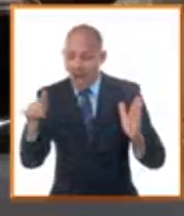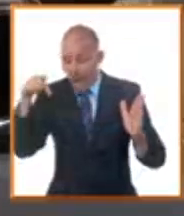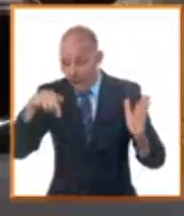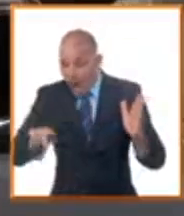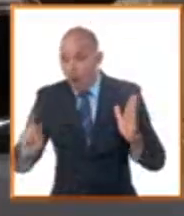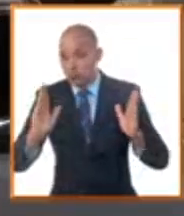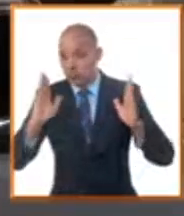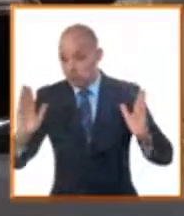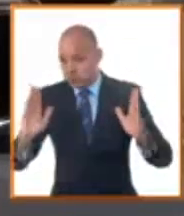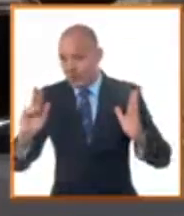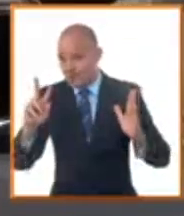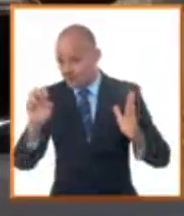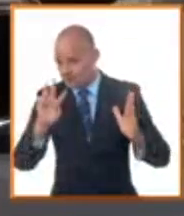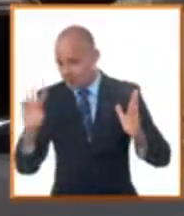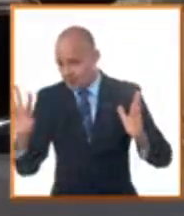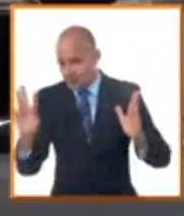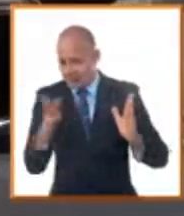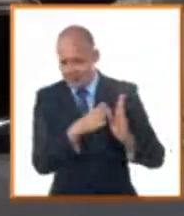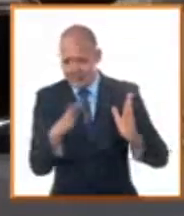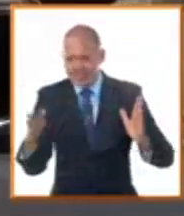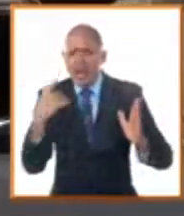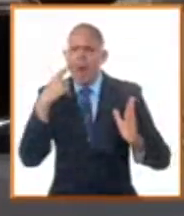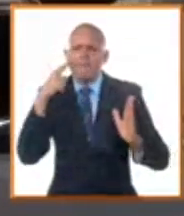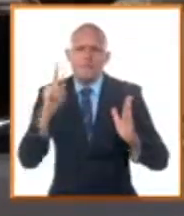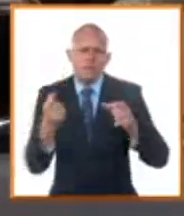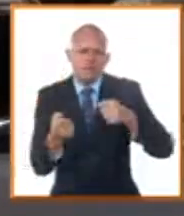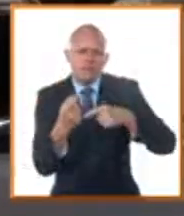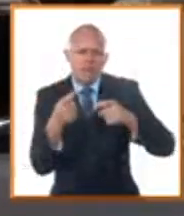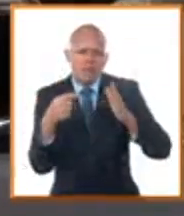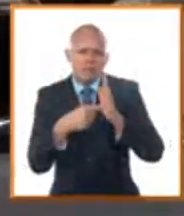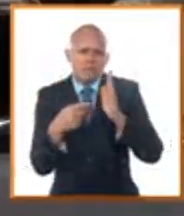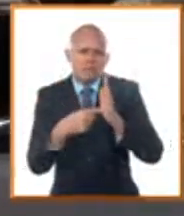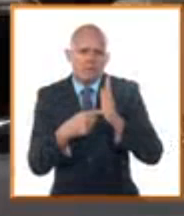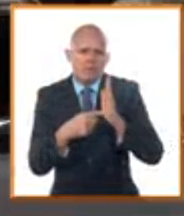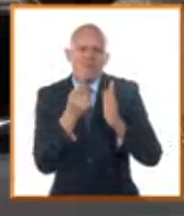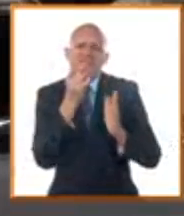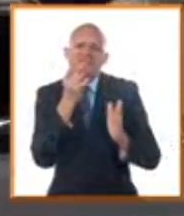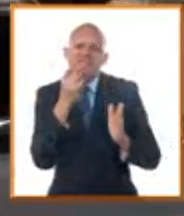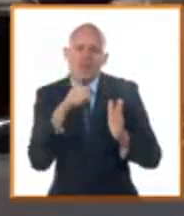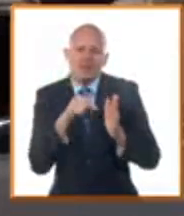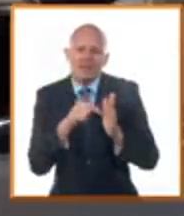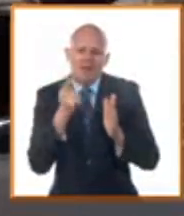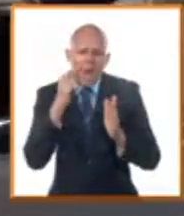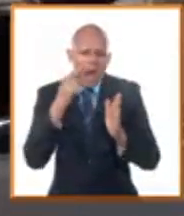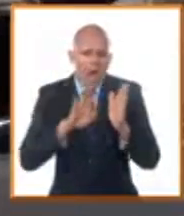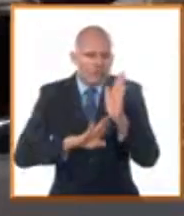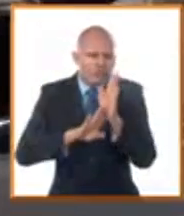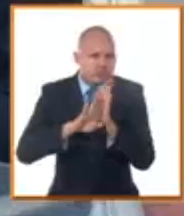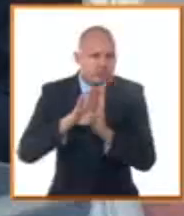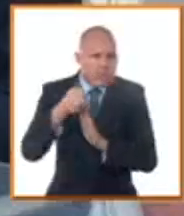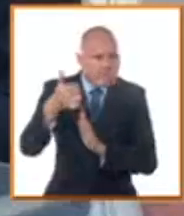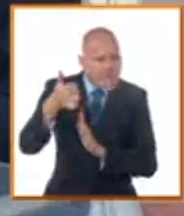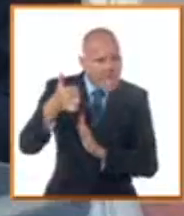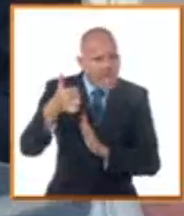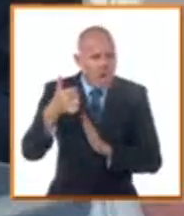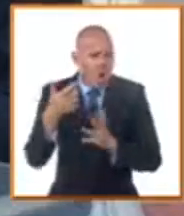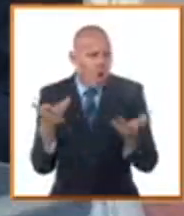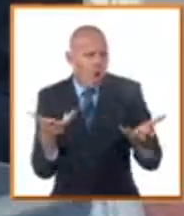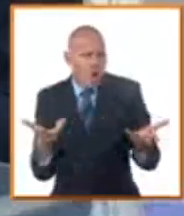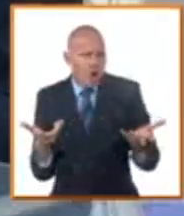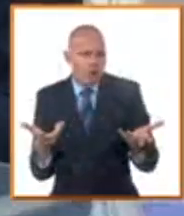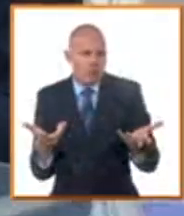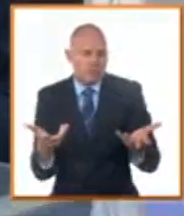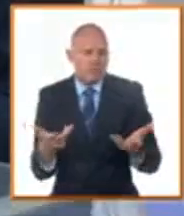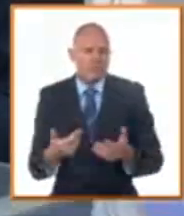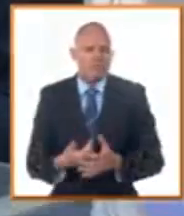la pandemia, a hoy, a este 2023? ¿En qué momento estamos del desarrollo de la plataforma? Buenas tardes, Randy, a todo tu equipo y a los televidentes